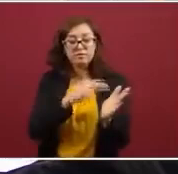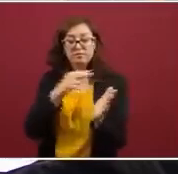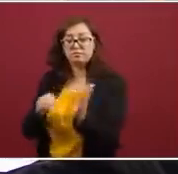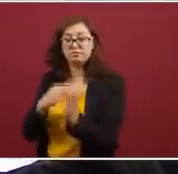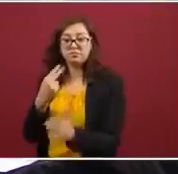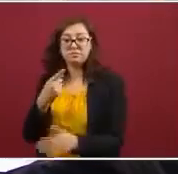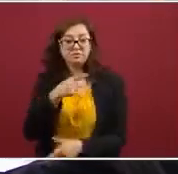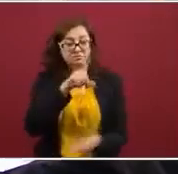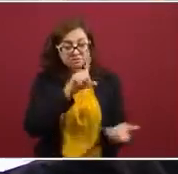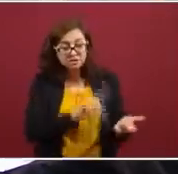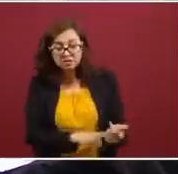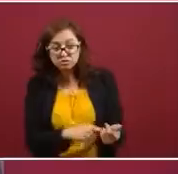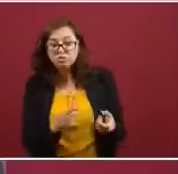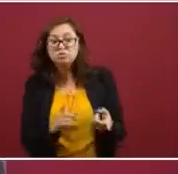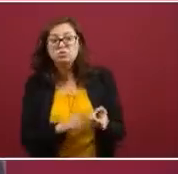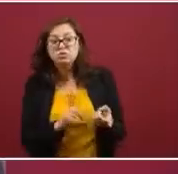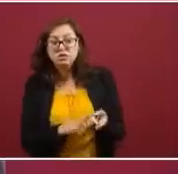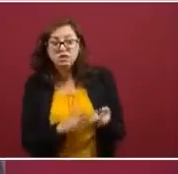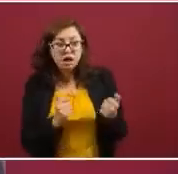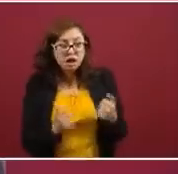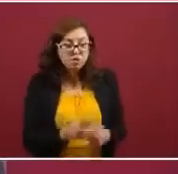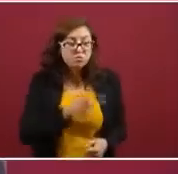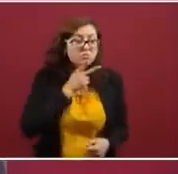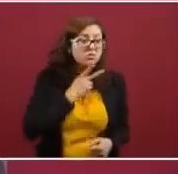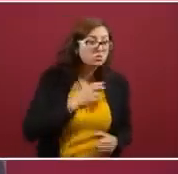no ha habido producción,